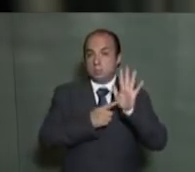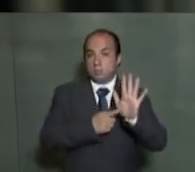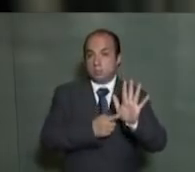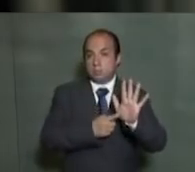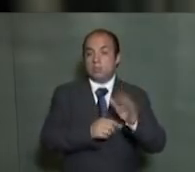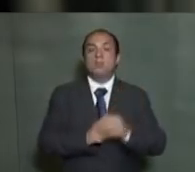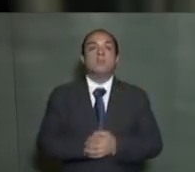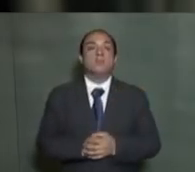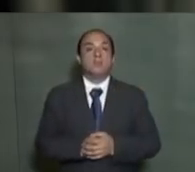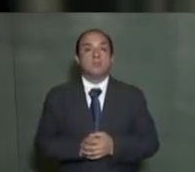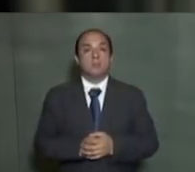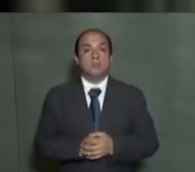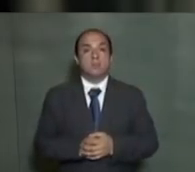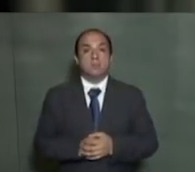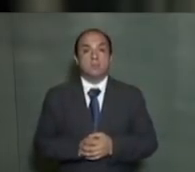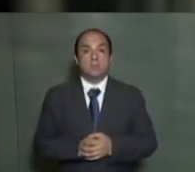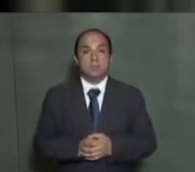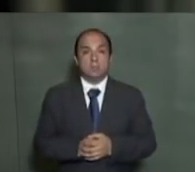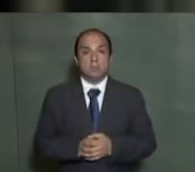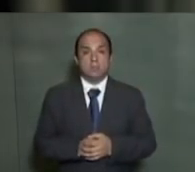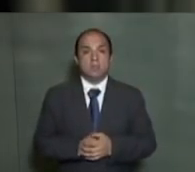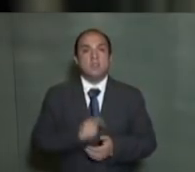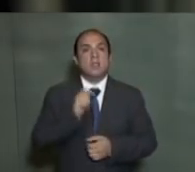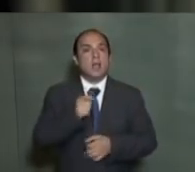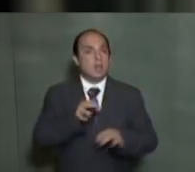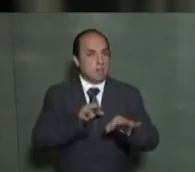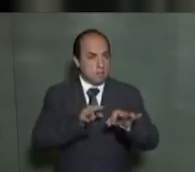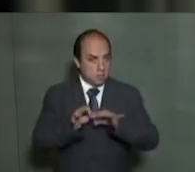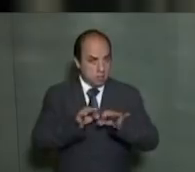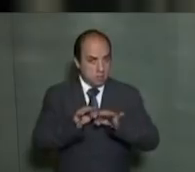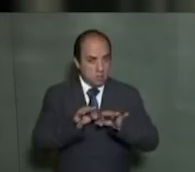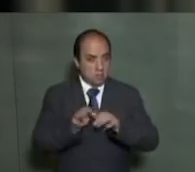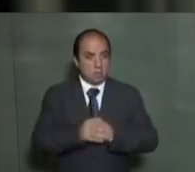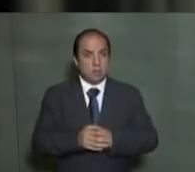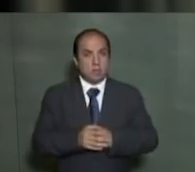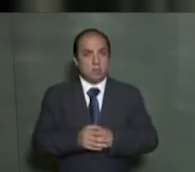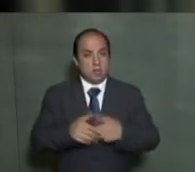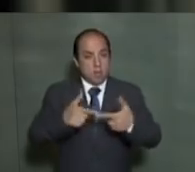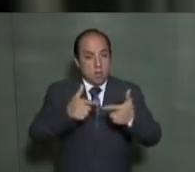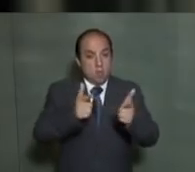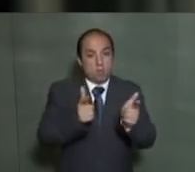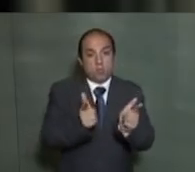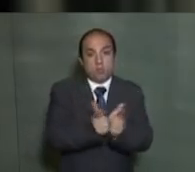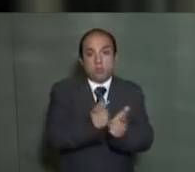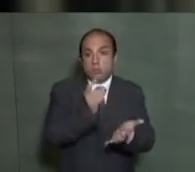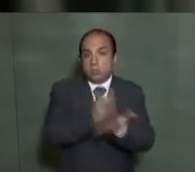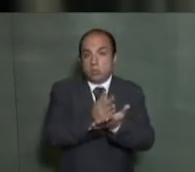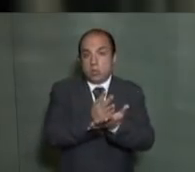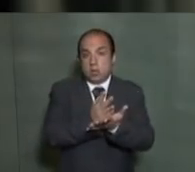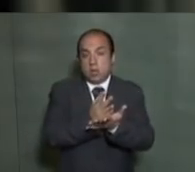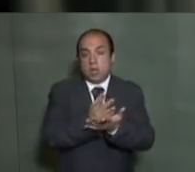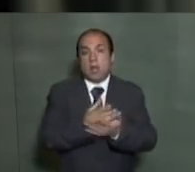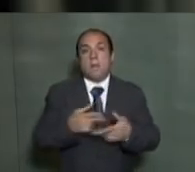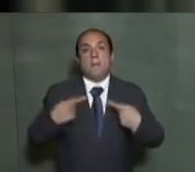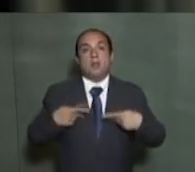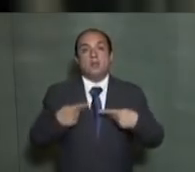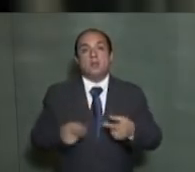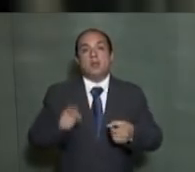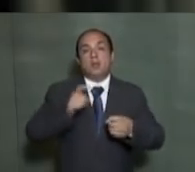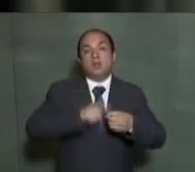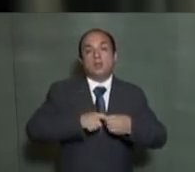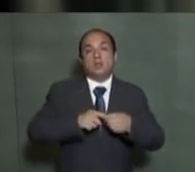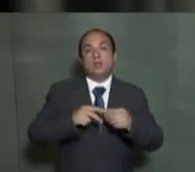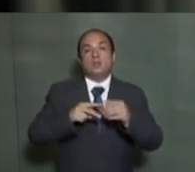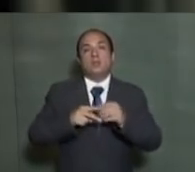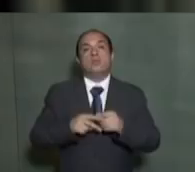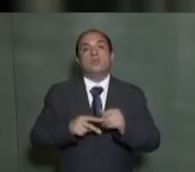es el trabajo colegiado no solamente de miembros del Colegio de Ingenieros Civiles de México,